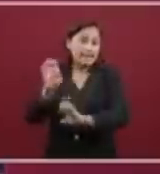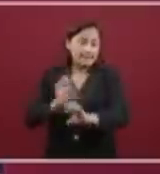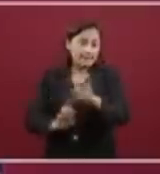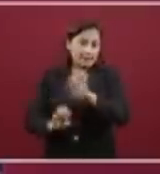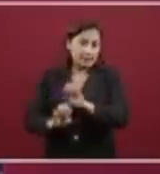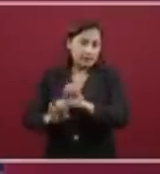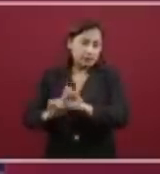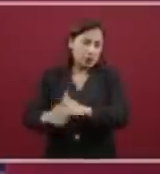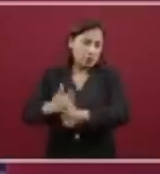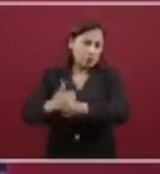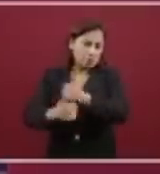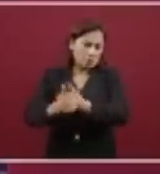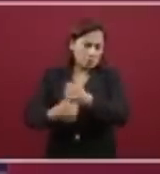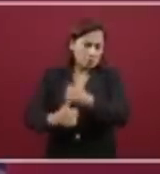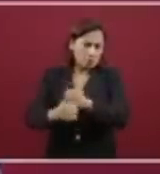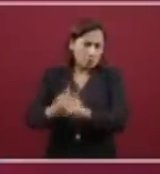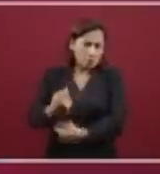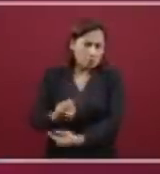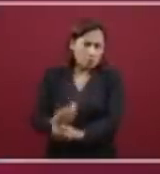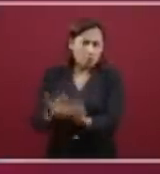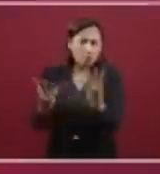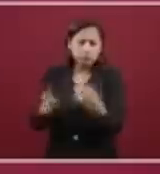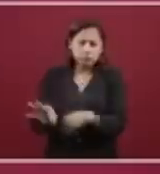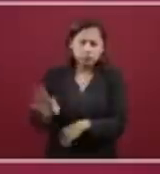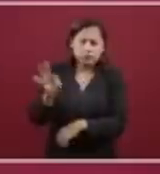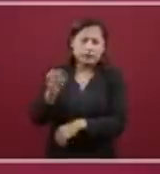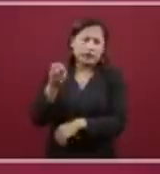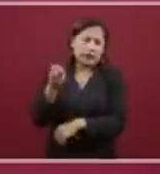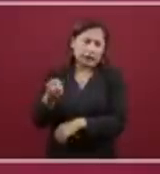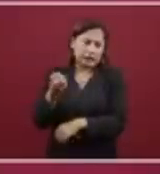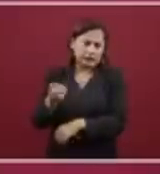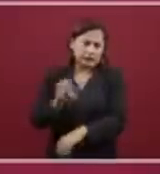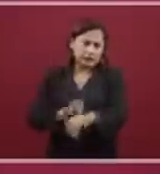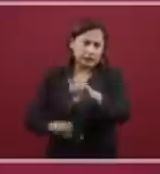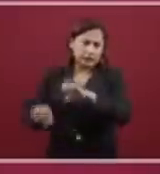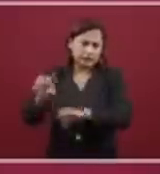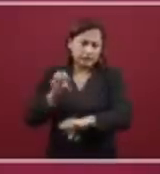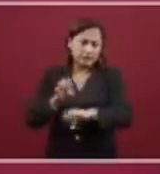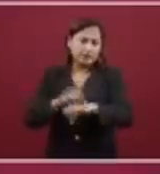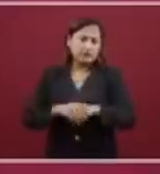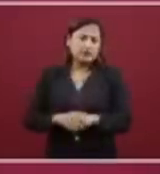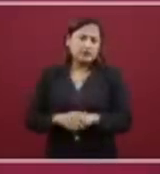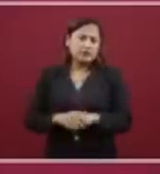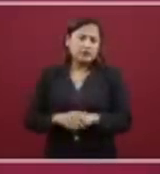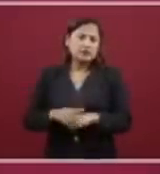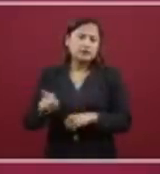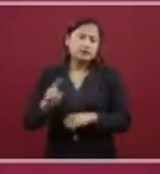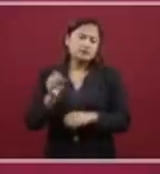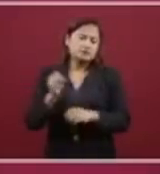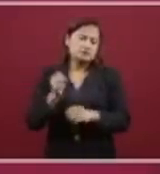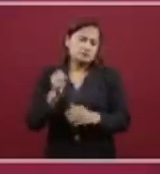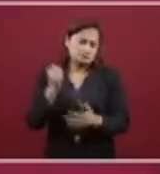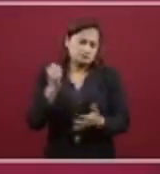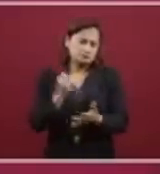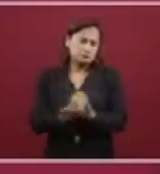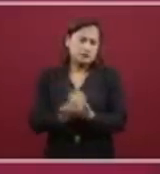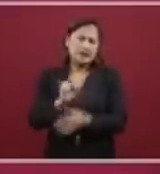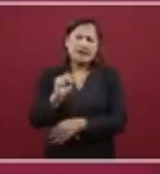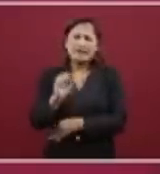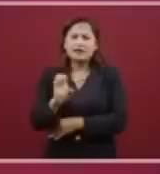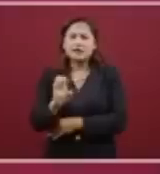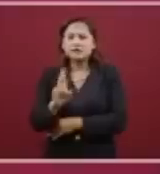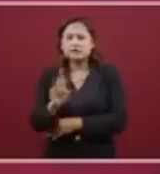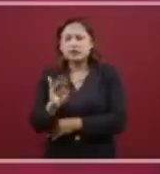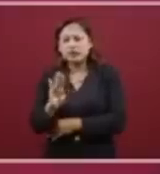también dueña de la marca escribe y otras y se